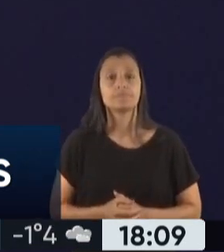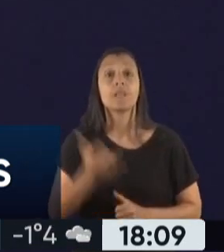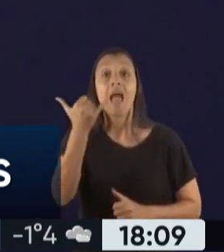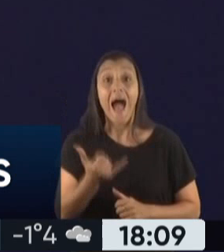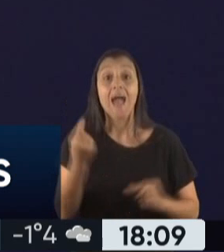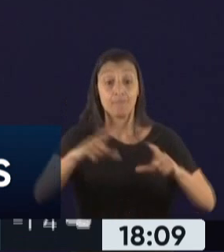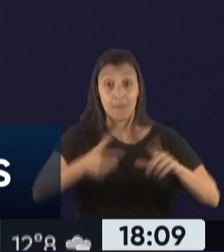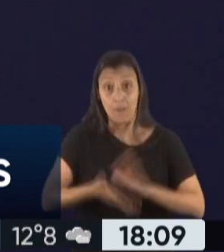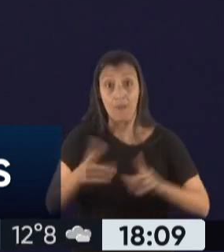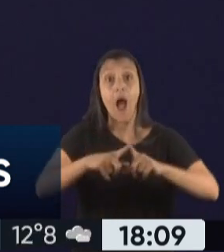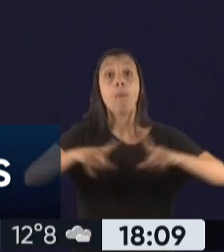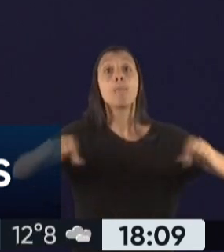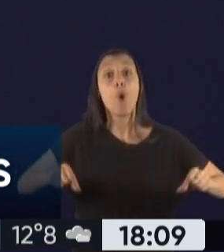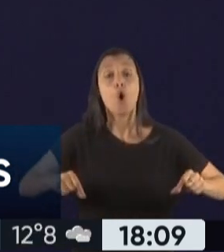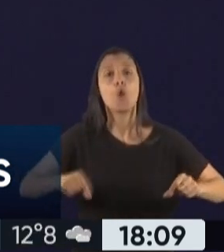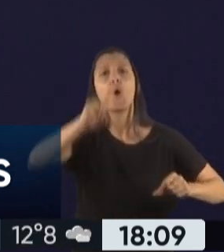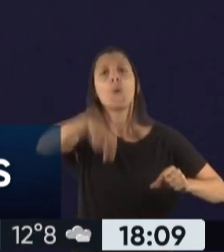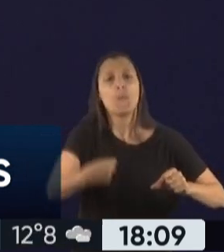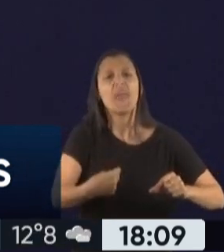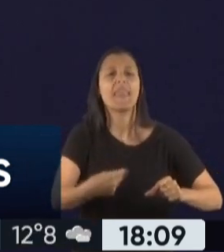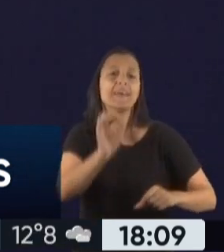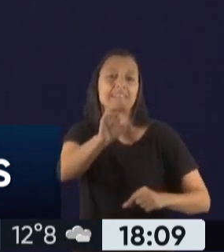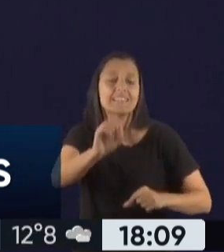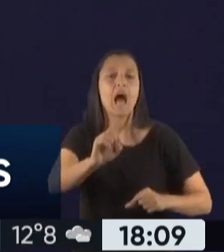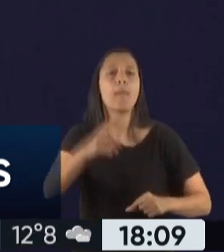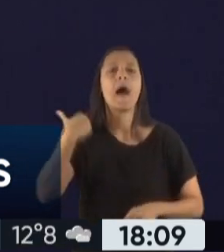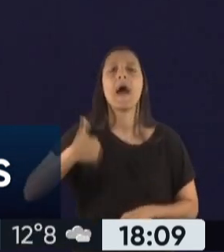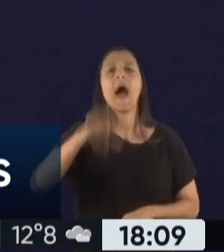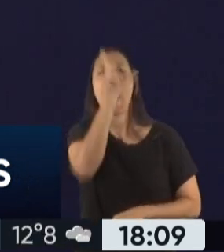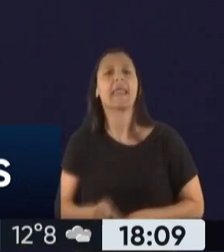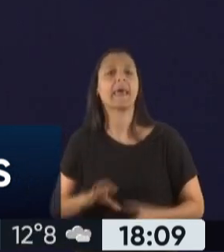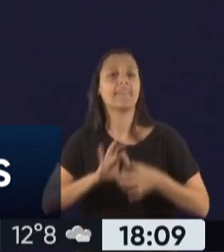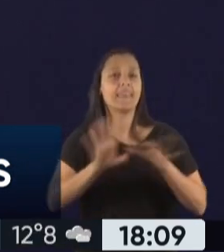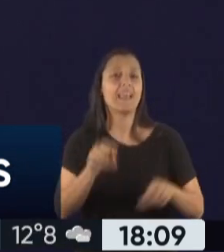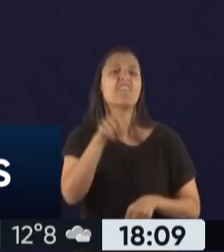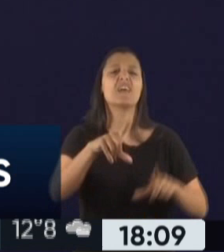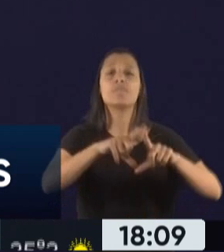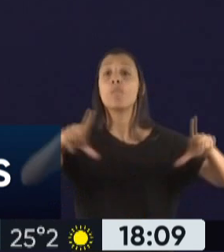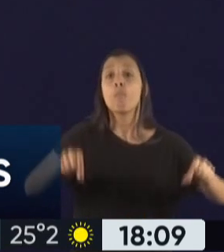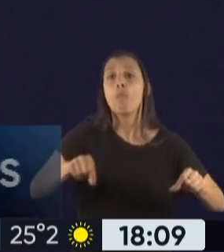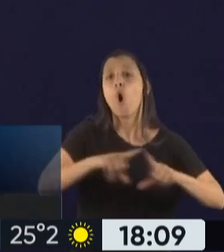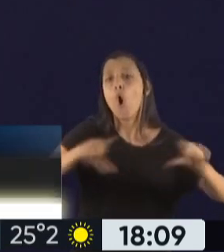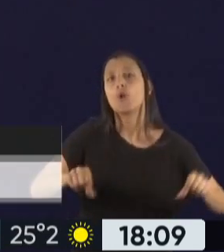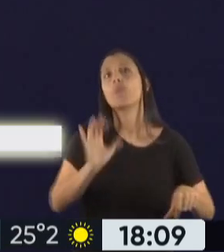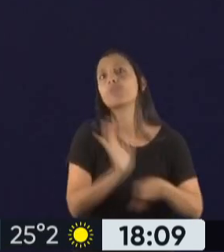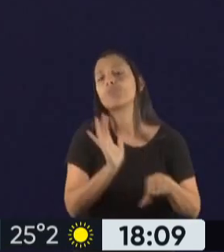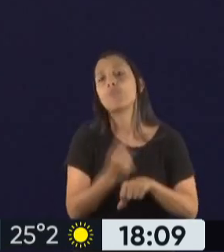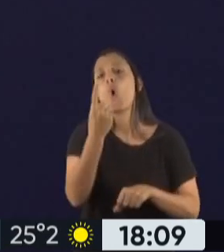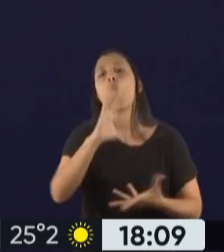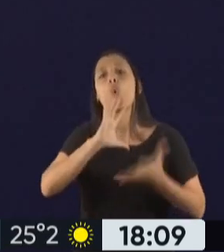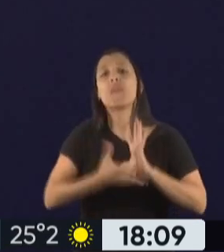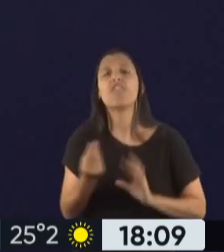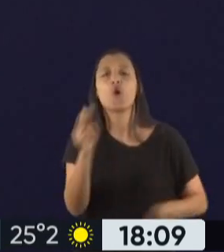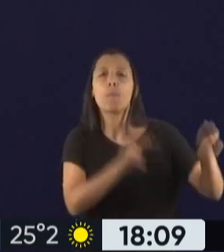es el bono para la reconstrucción de una Argentina libre que básicamente es uno de los tantos instrumentos que va a haber para que